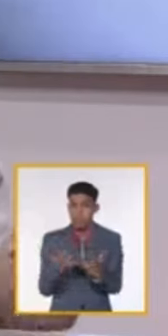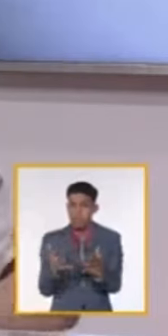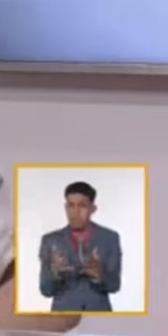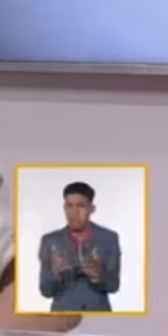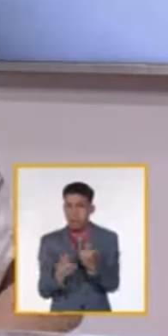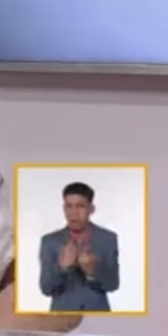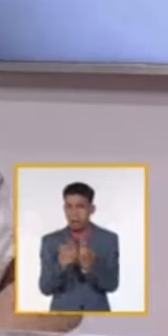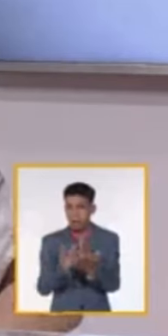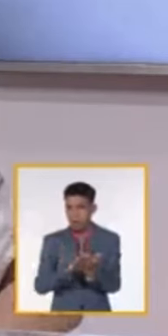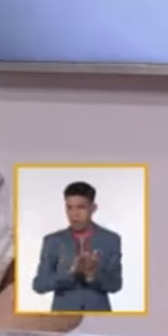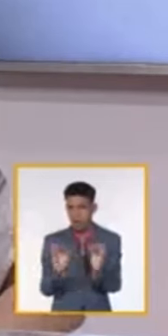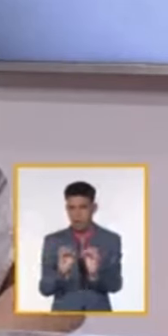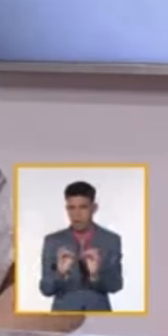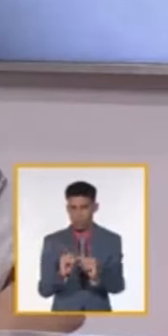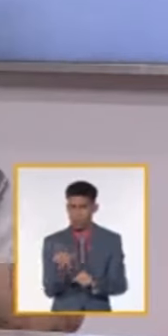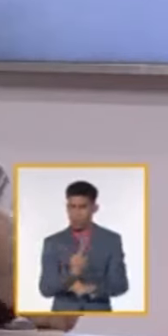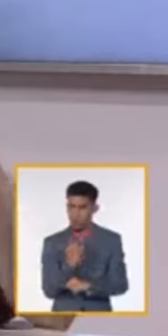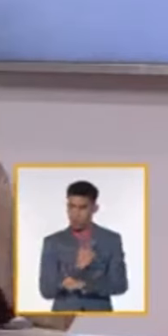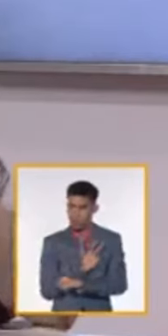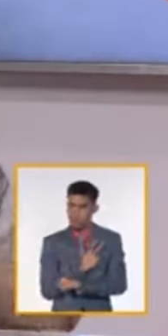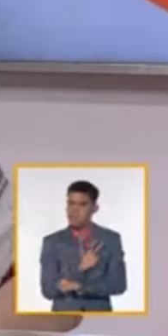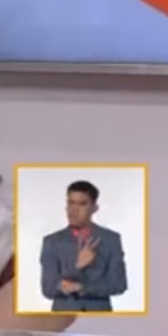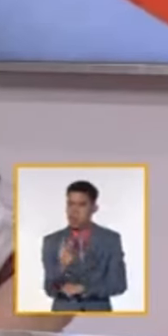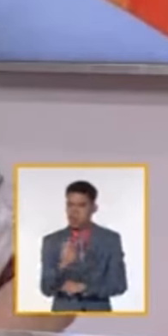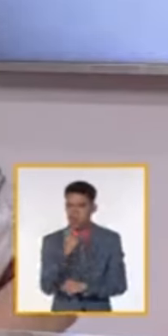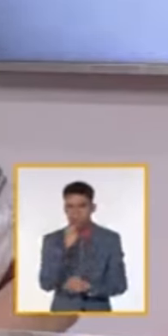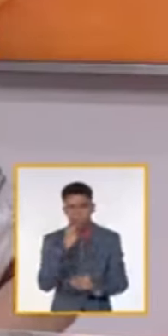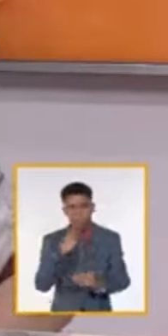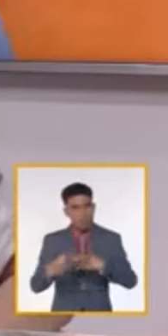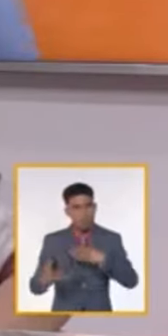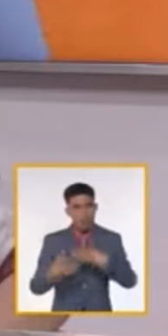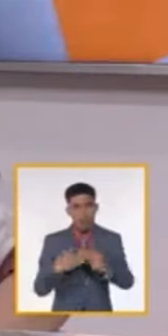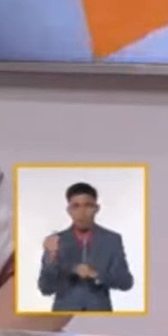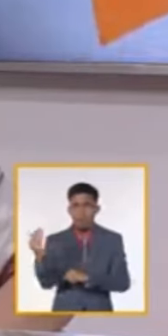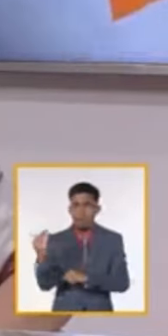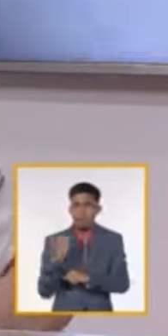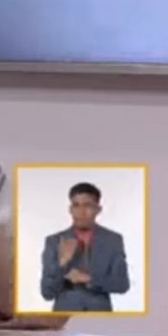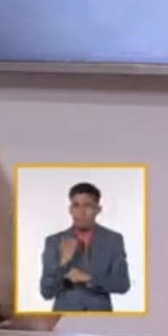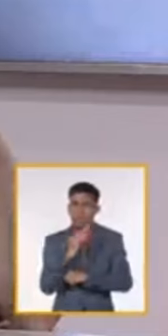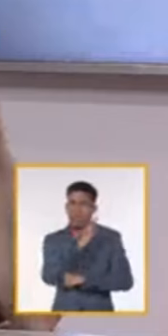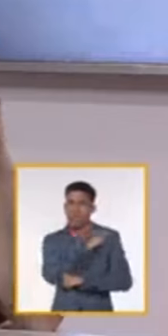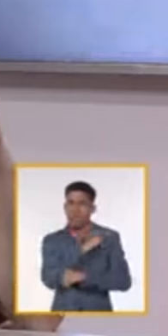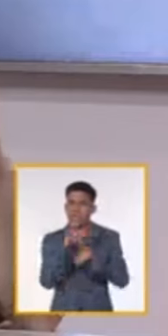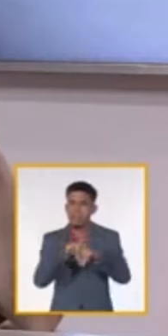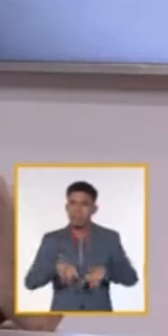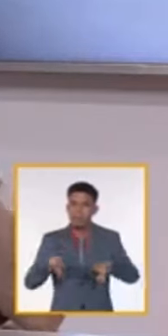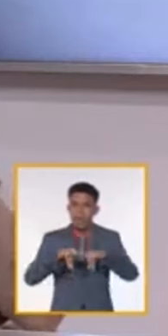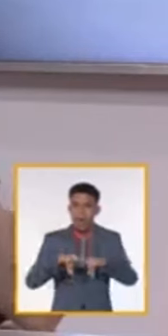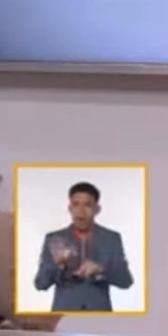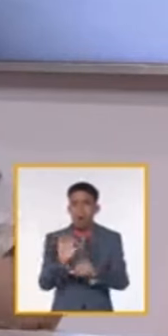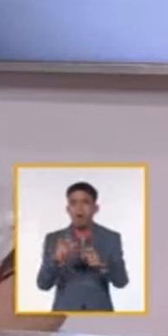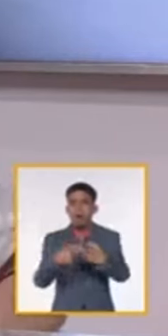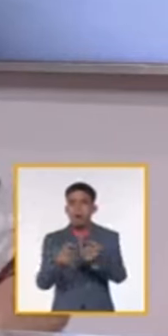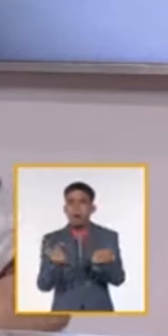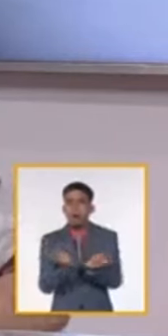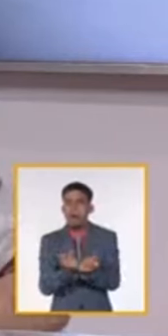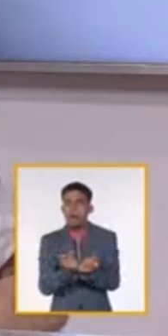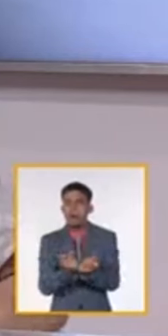que pueden traer cuantos rectores desee al Congreso, pueden reprimir a los estudiantes,